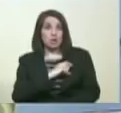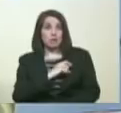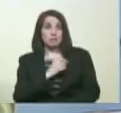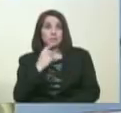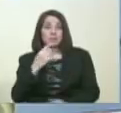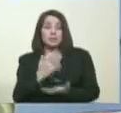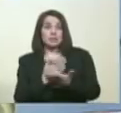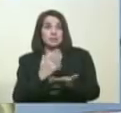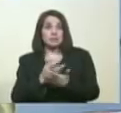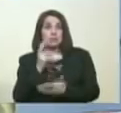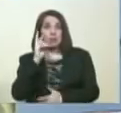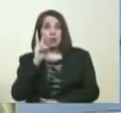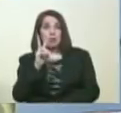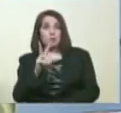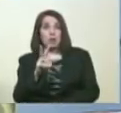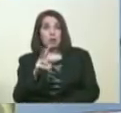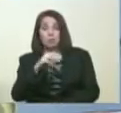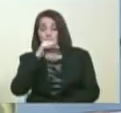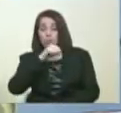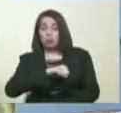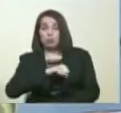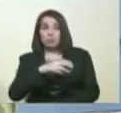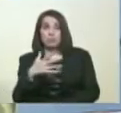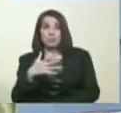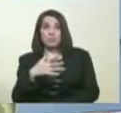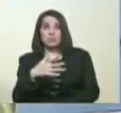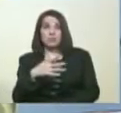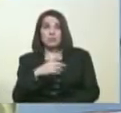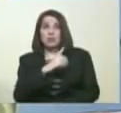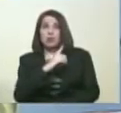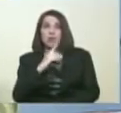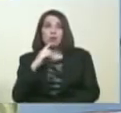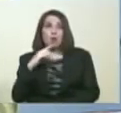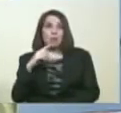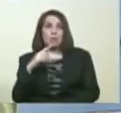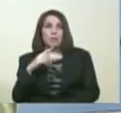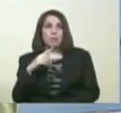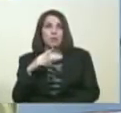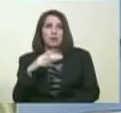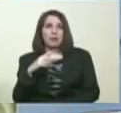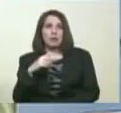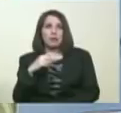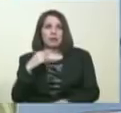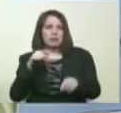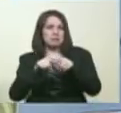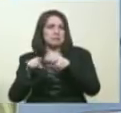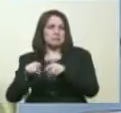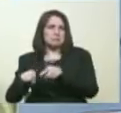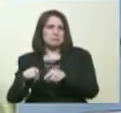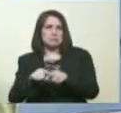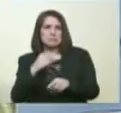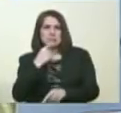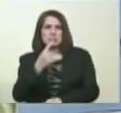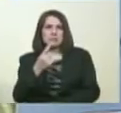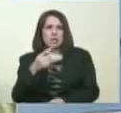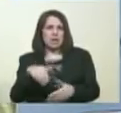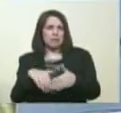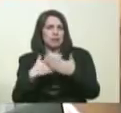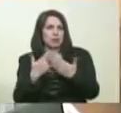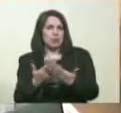Siempre veo un programa que es mi favorito, llamado Sapeando. Ustedes lo ven, ¿verdad? Aquí lo pasan en la